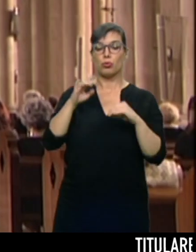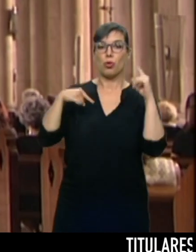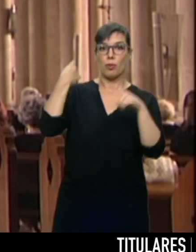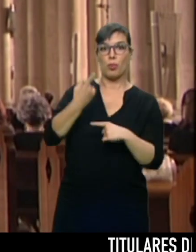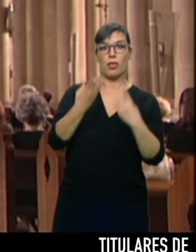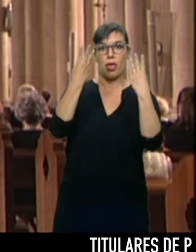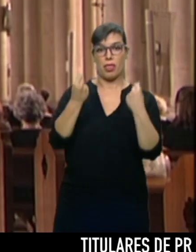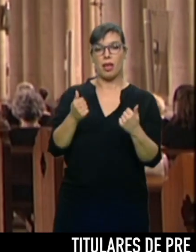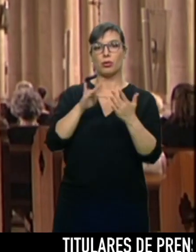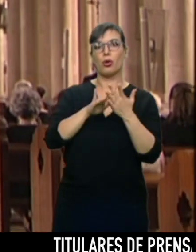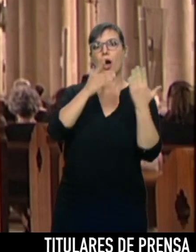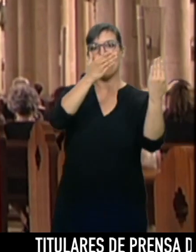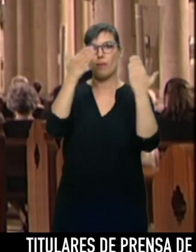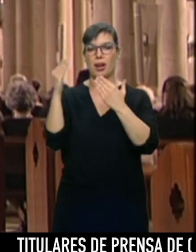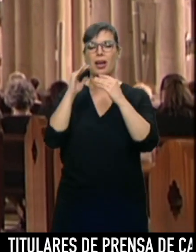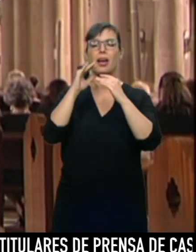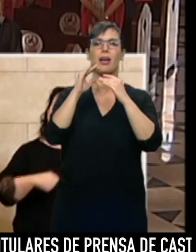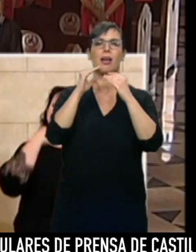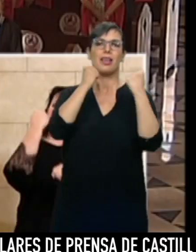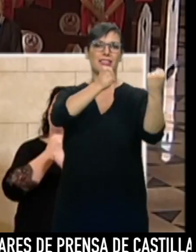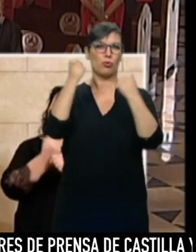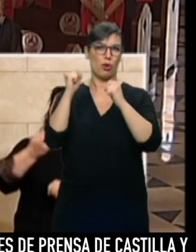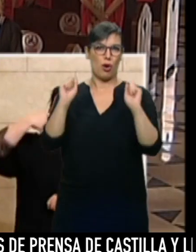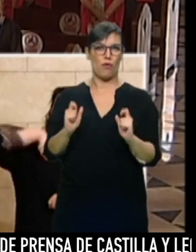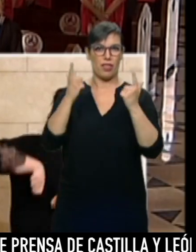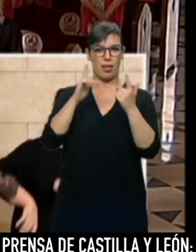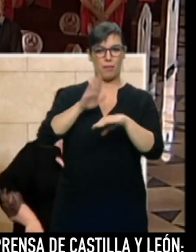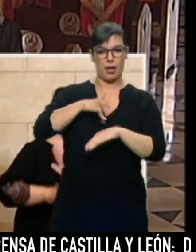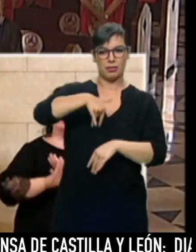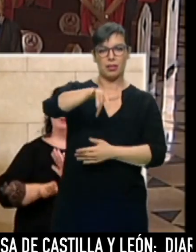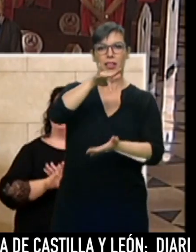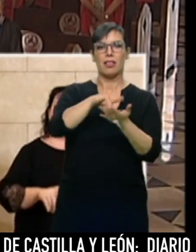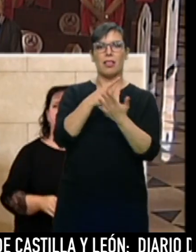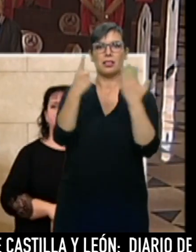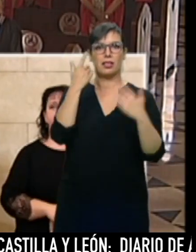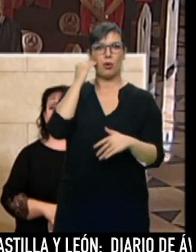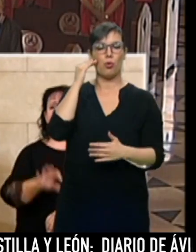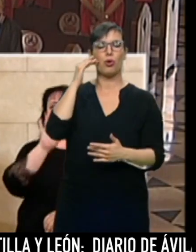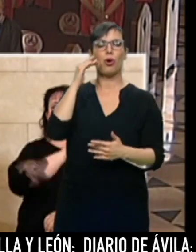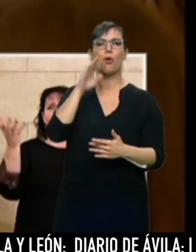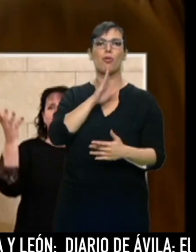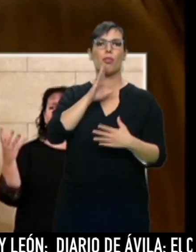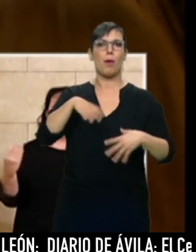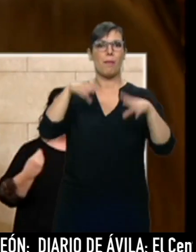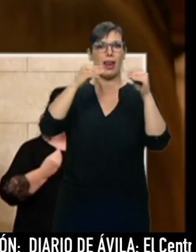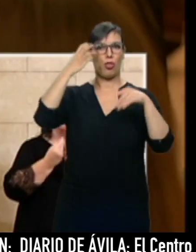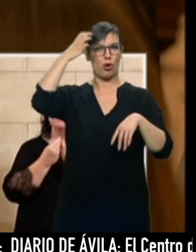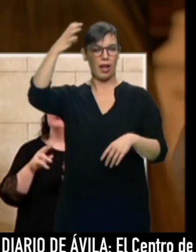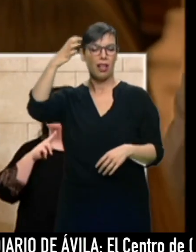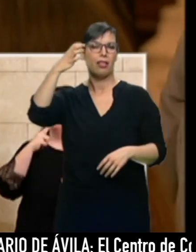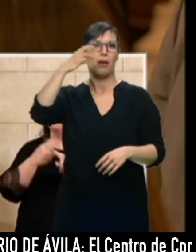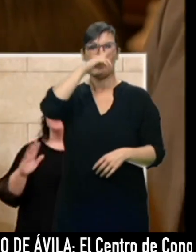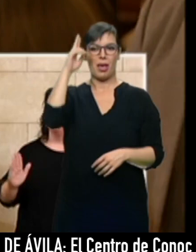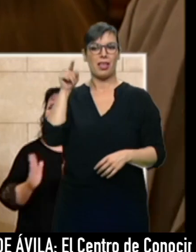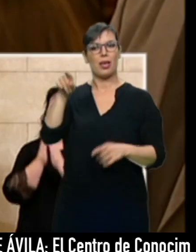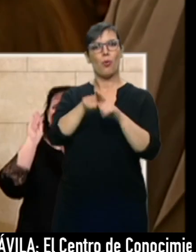homenaje institucional organizado por el Gobierno para el 16 de julio en el Palacio Real de Madrid. Ese será un acto laico al que